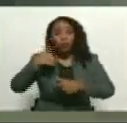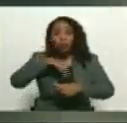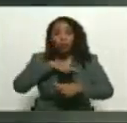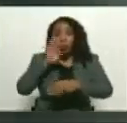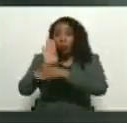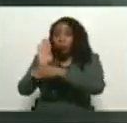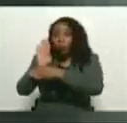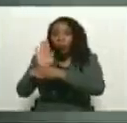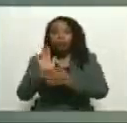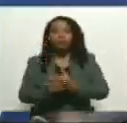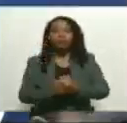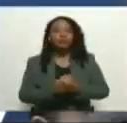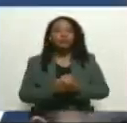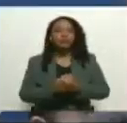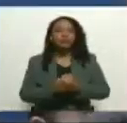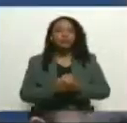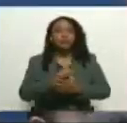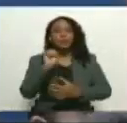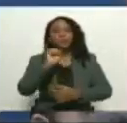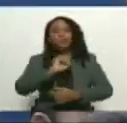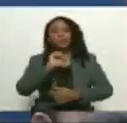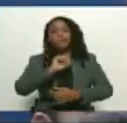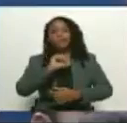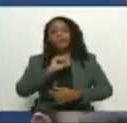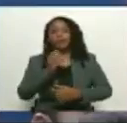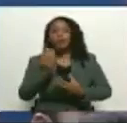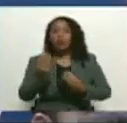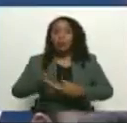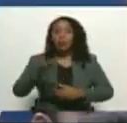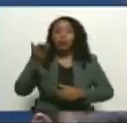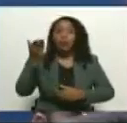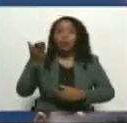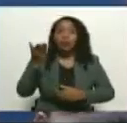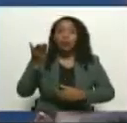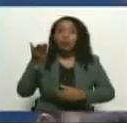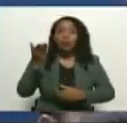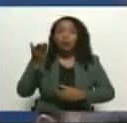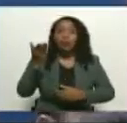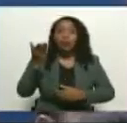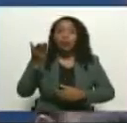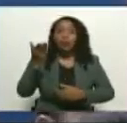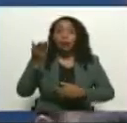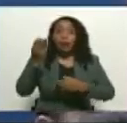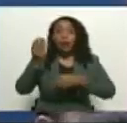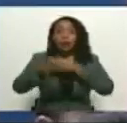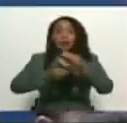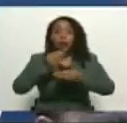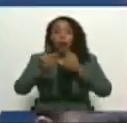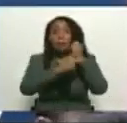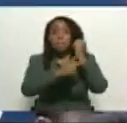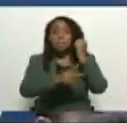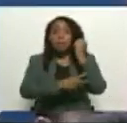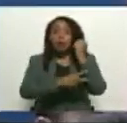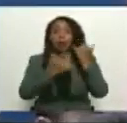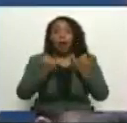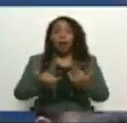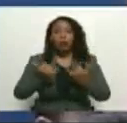es, presidente. La importancia trascendental de la creación del parque Ramal de